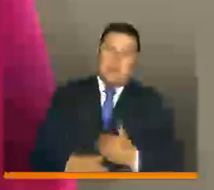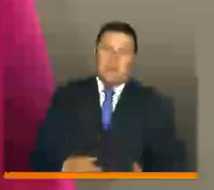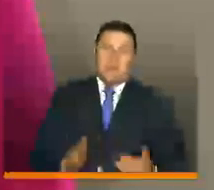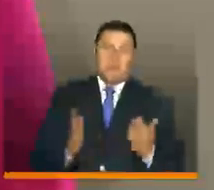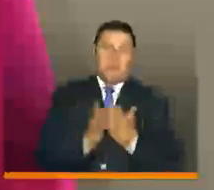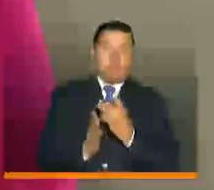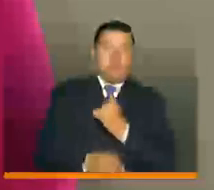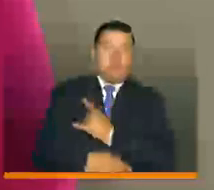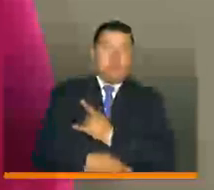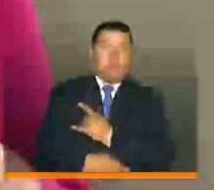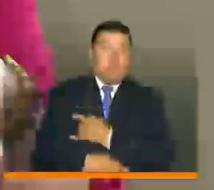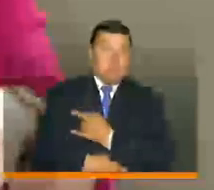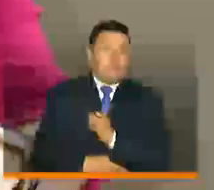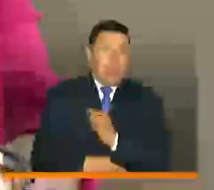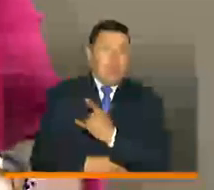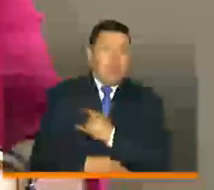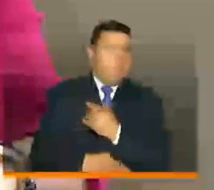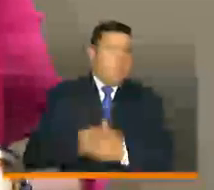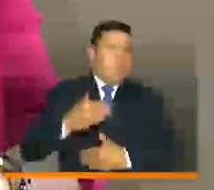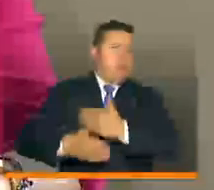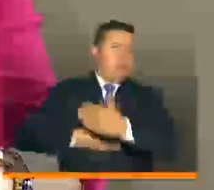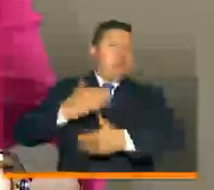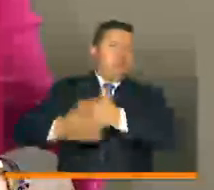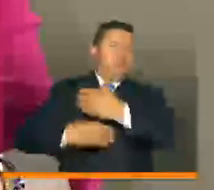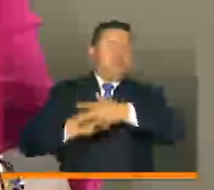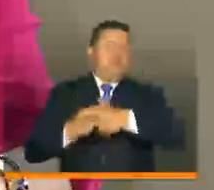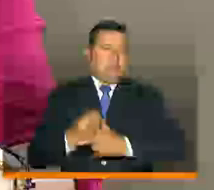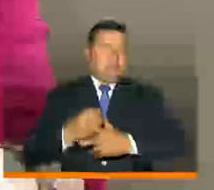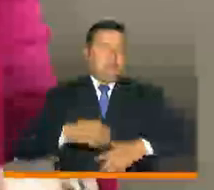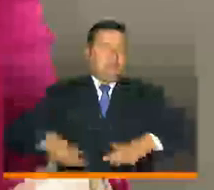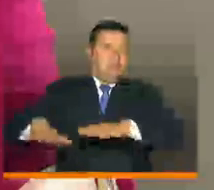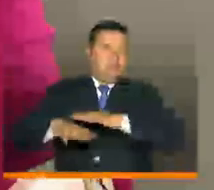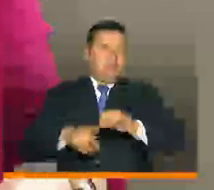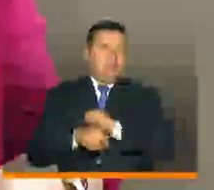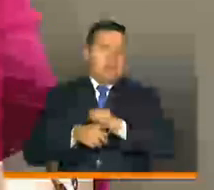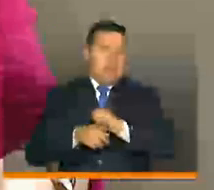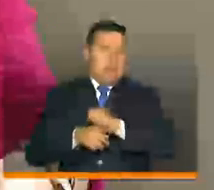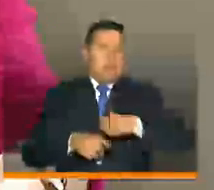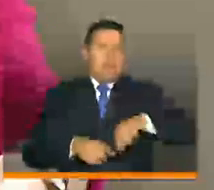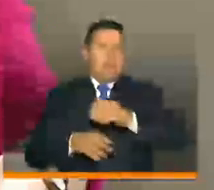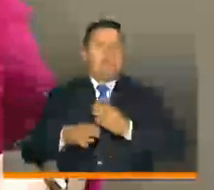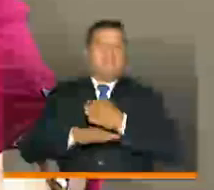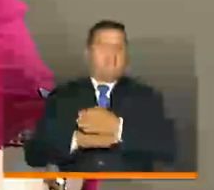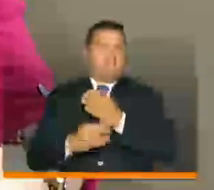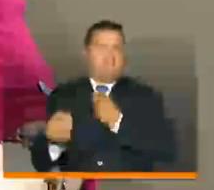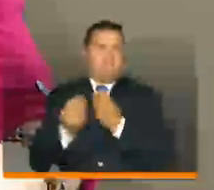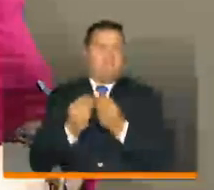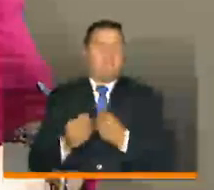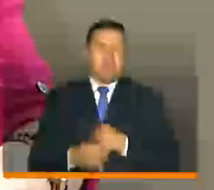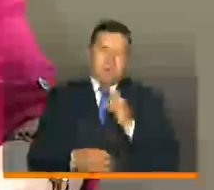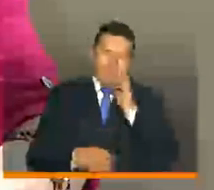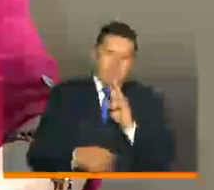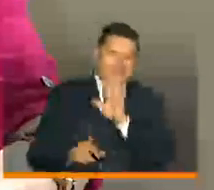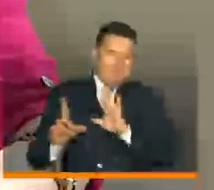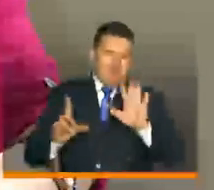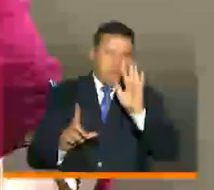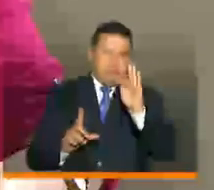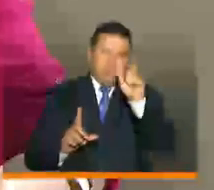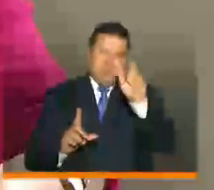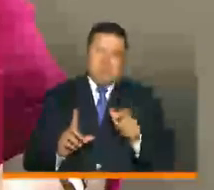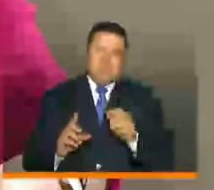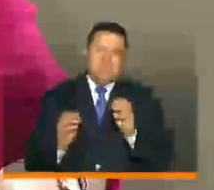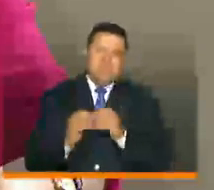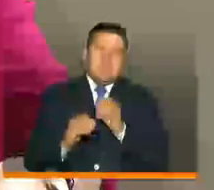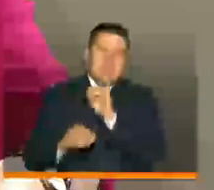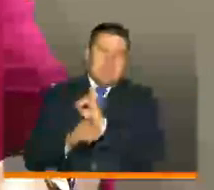Educación Superior, las universidades también avanzan en todos los talleres y escenarios de práctica a través de la alternancia. Veamos también unos testimonios de